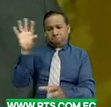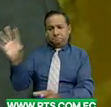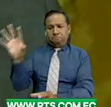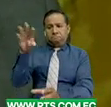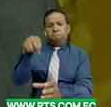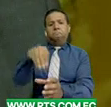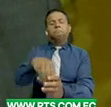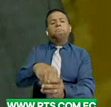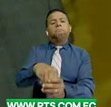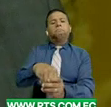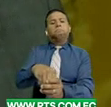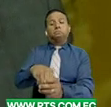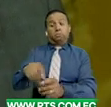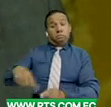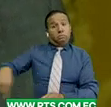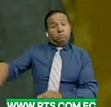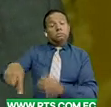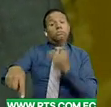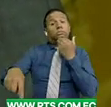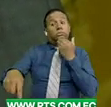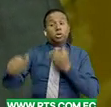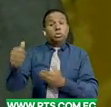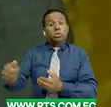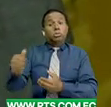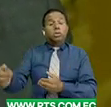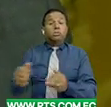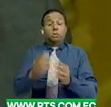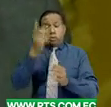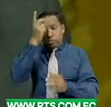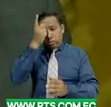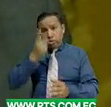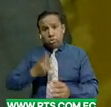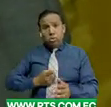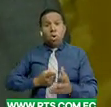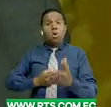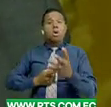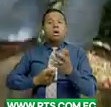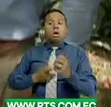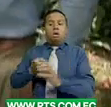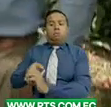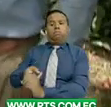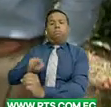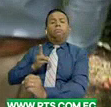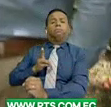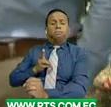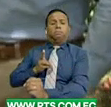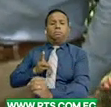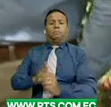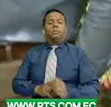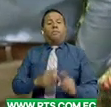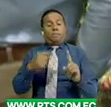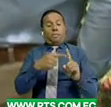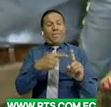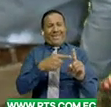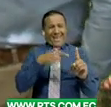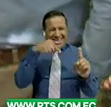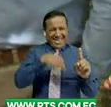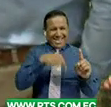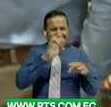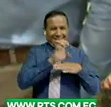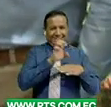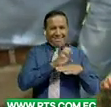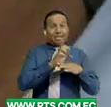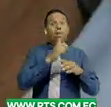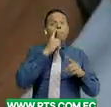descargo correspondiente, porque ellos son quienes están tomando la decisión de voluntariamente salir de Wuhan. Javier Hermosa, quien es padre de una de las personas que